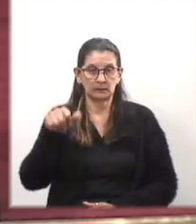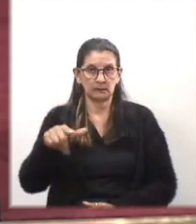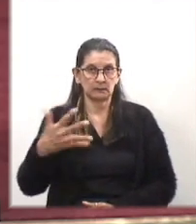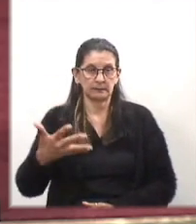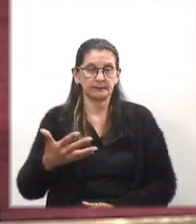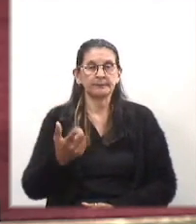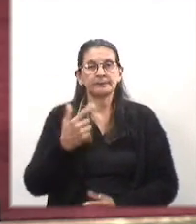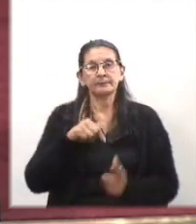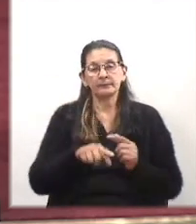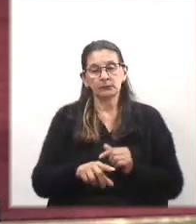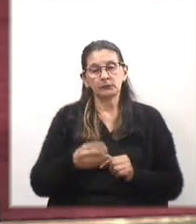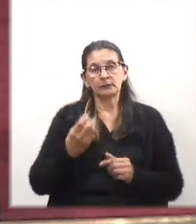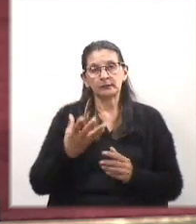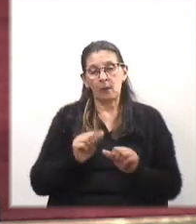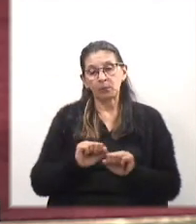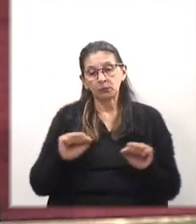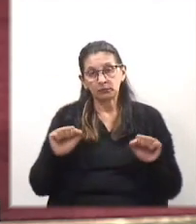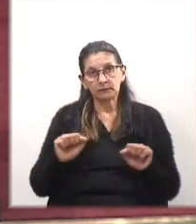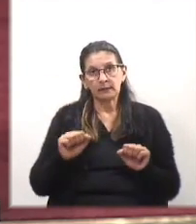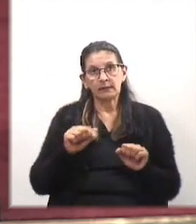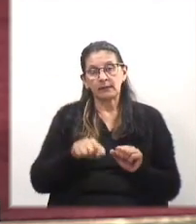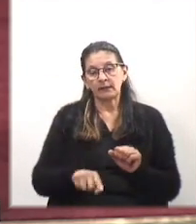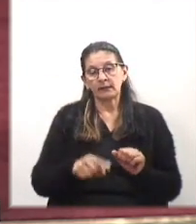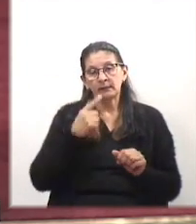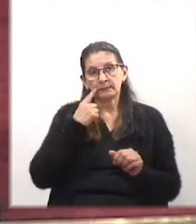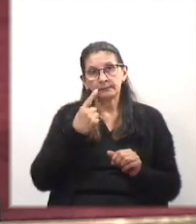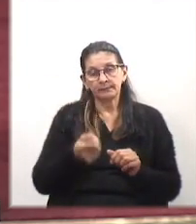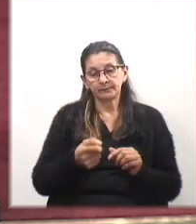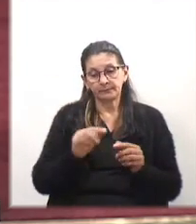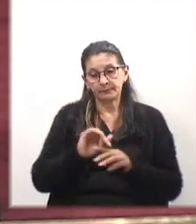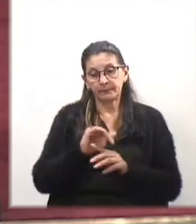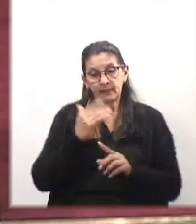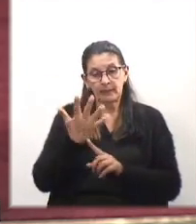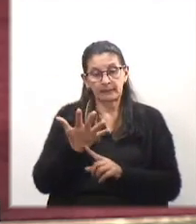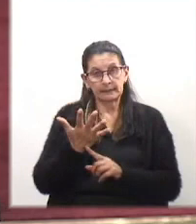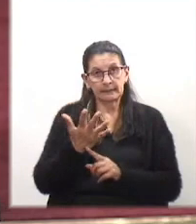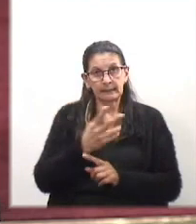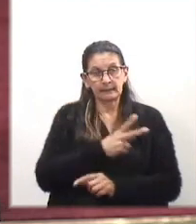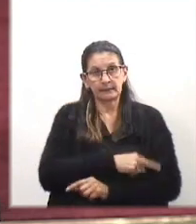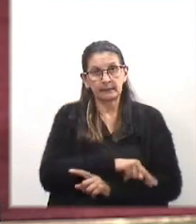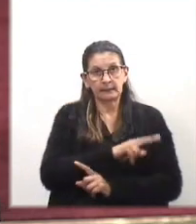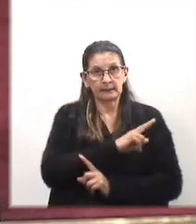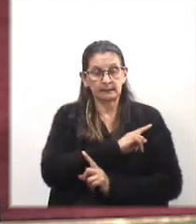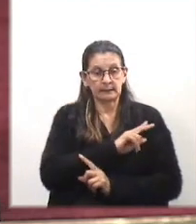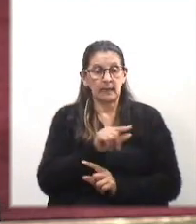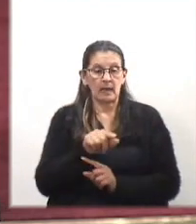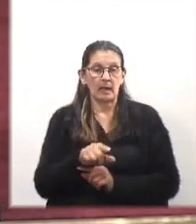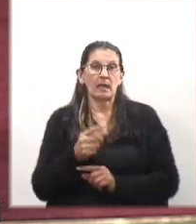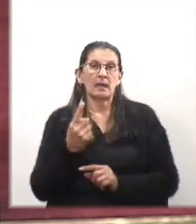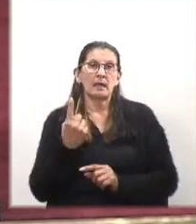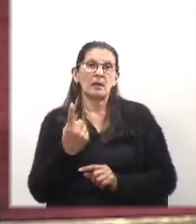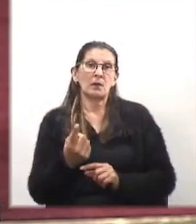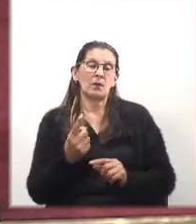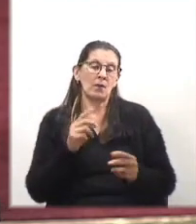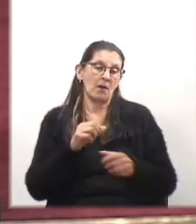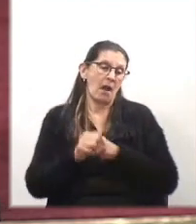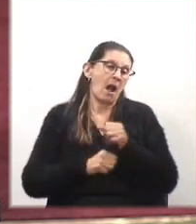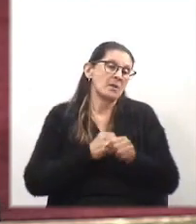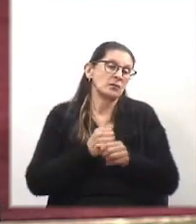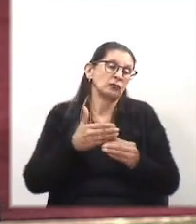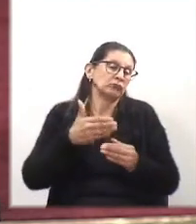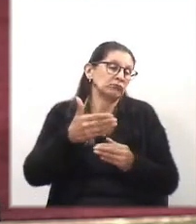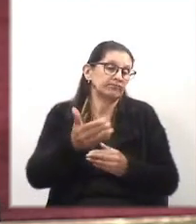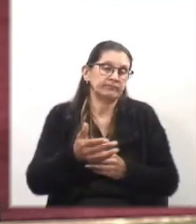DIES. Consideramos que la posibilidad de estacionamiento en la quinta categoría en una década o menos no